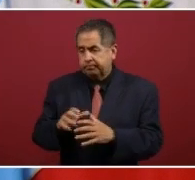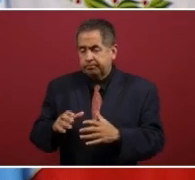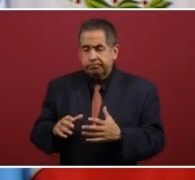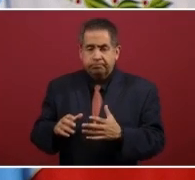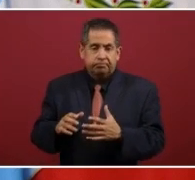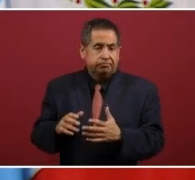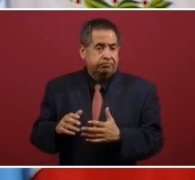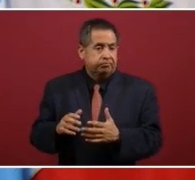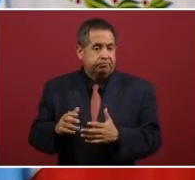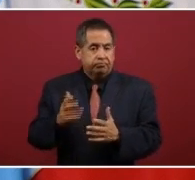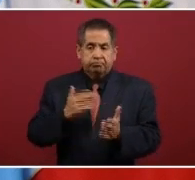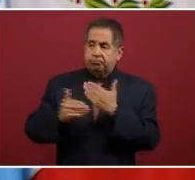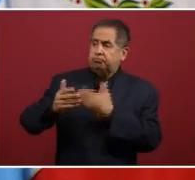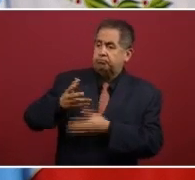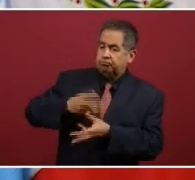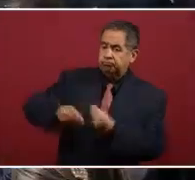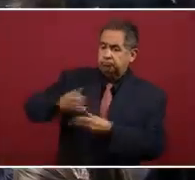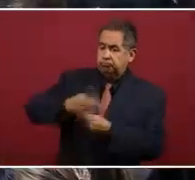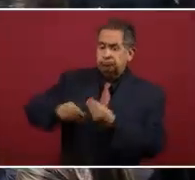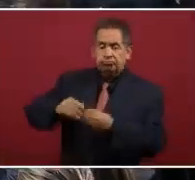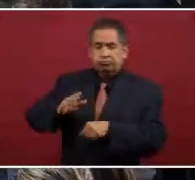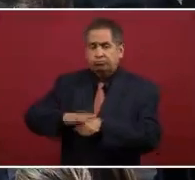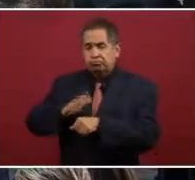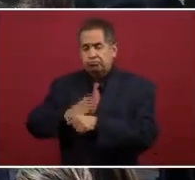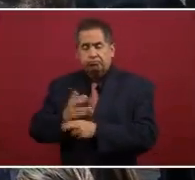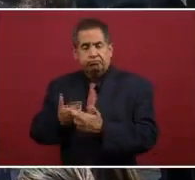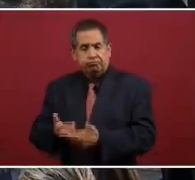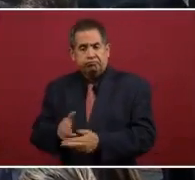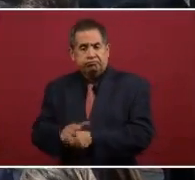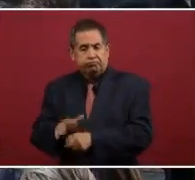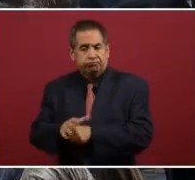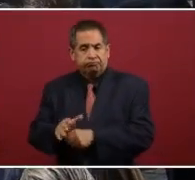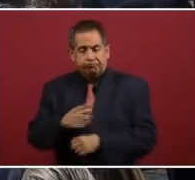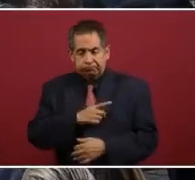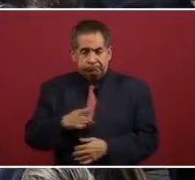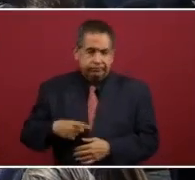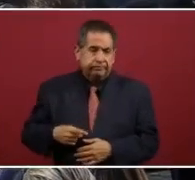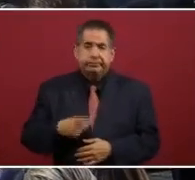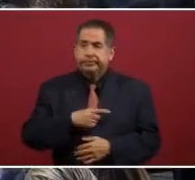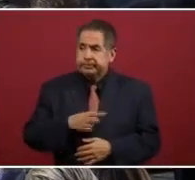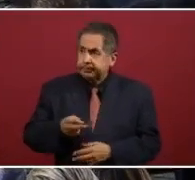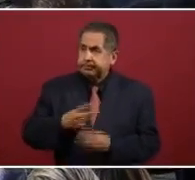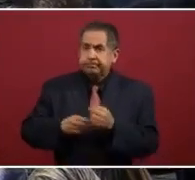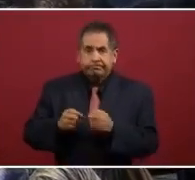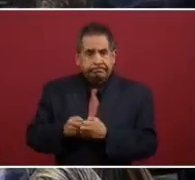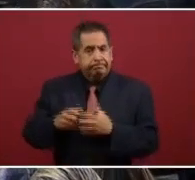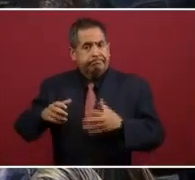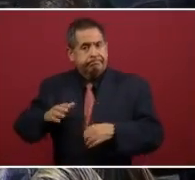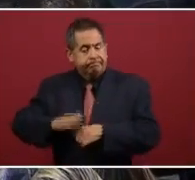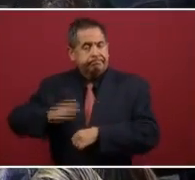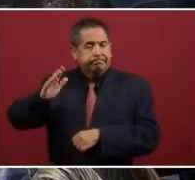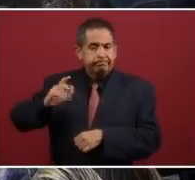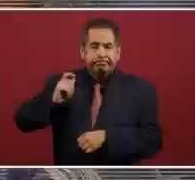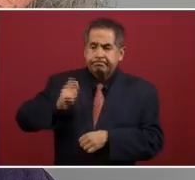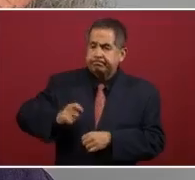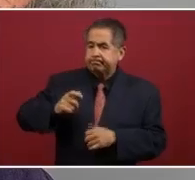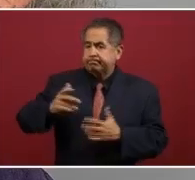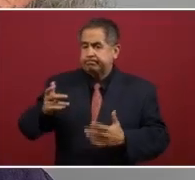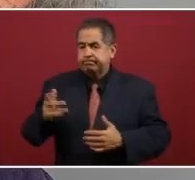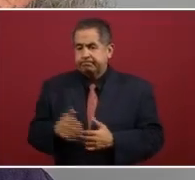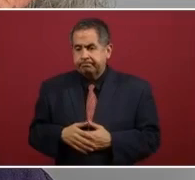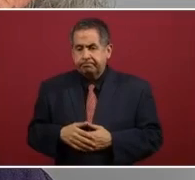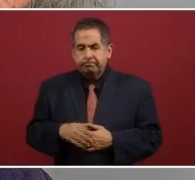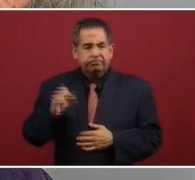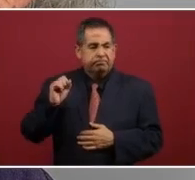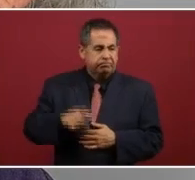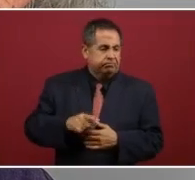desarrollo sustentable. Tenemos que crecer sin